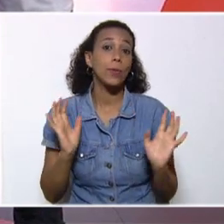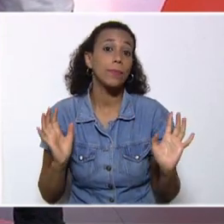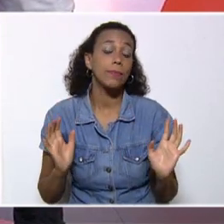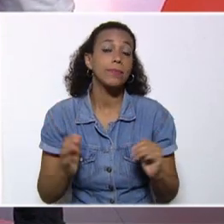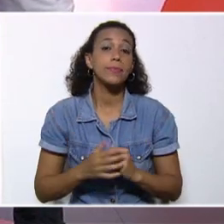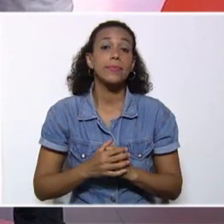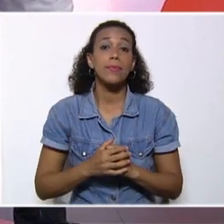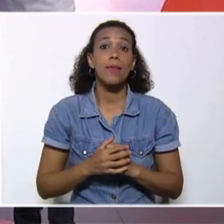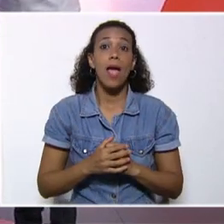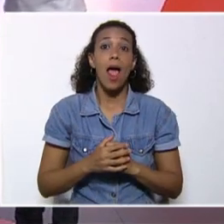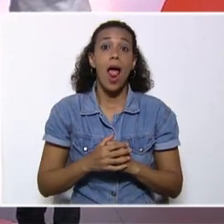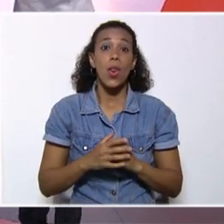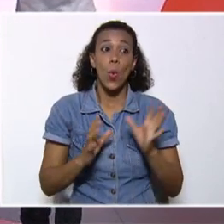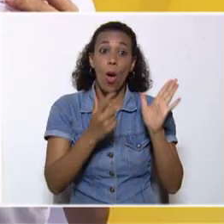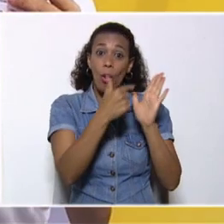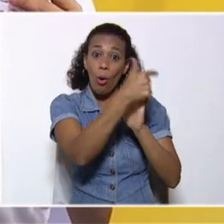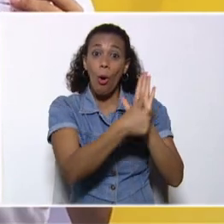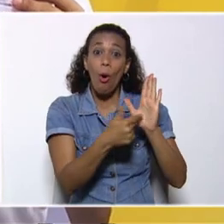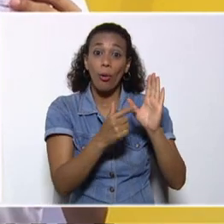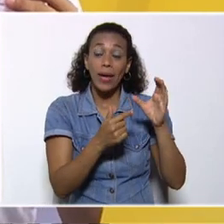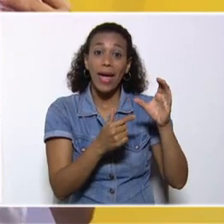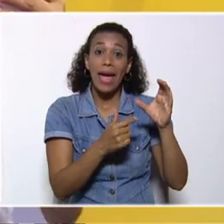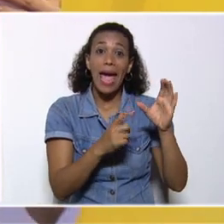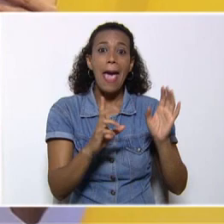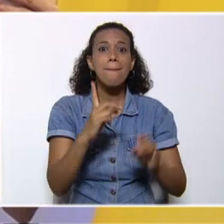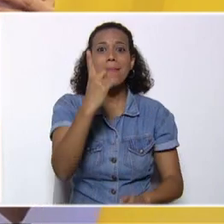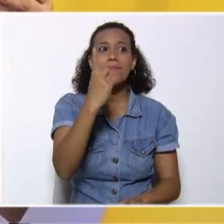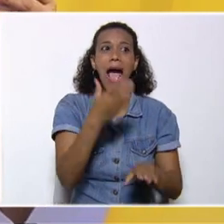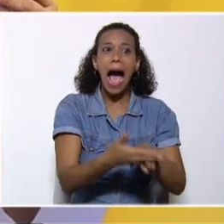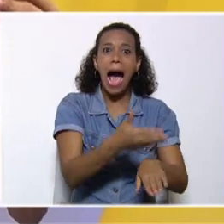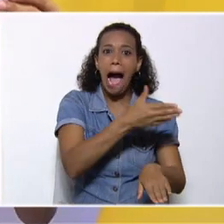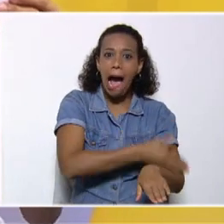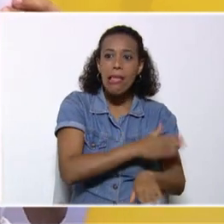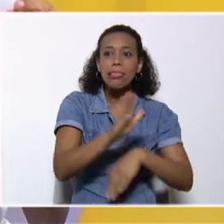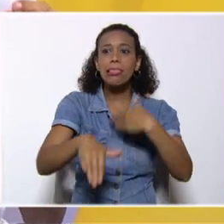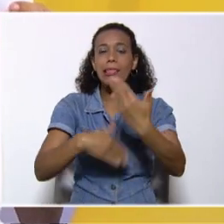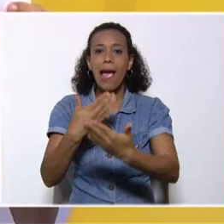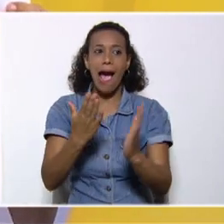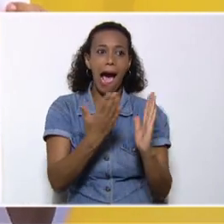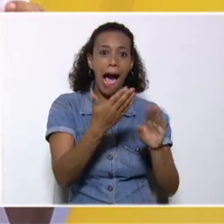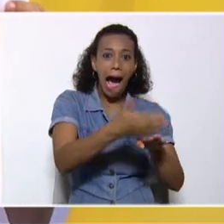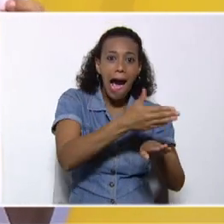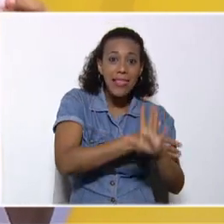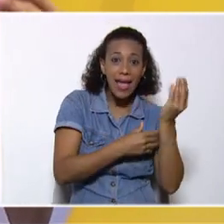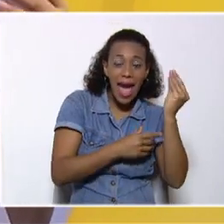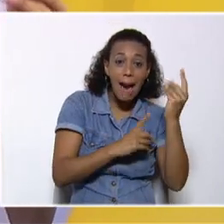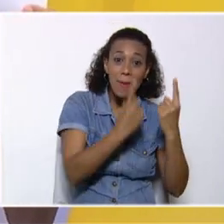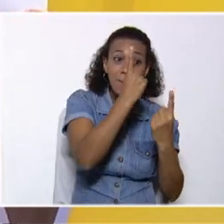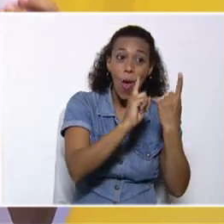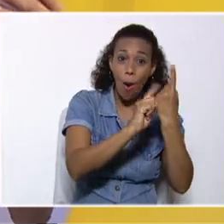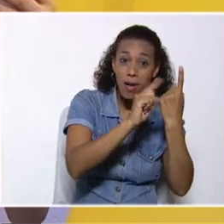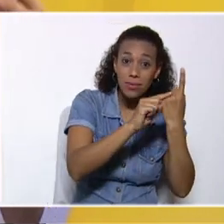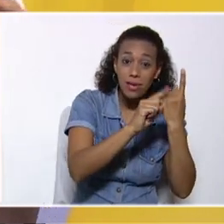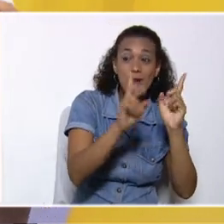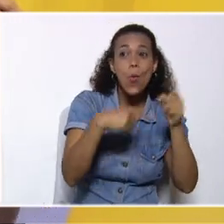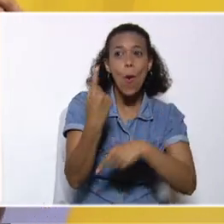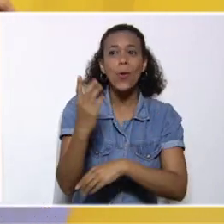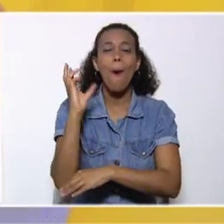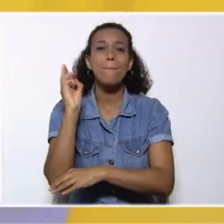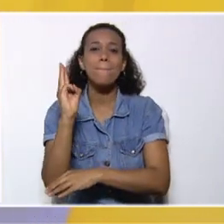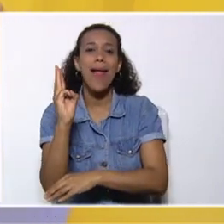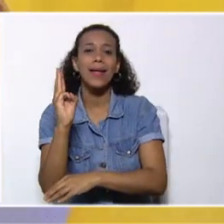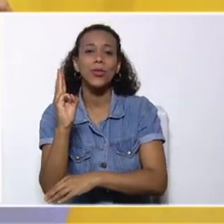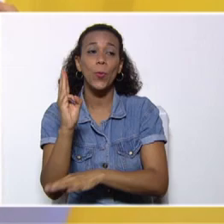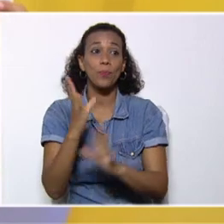que nuestro croquis es el primer boceto para luego llegar a un plano. Es importante saber